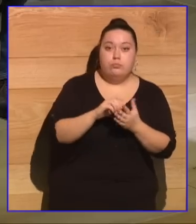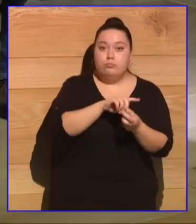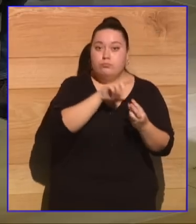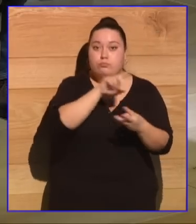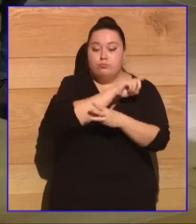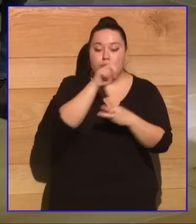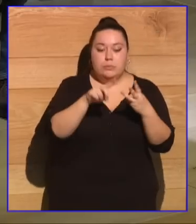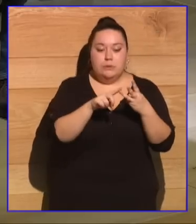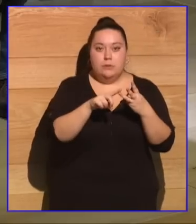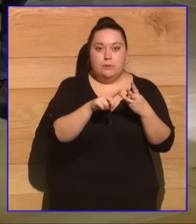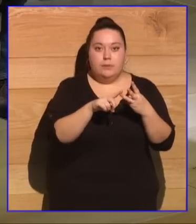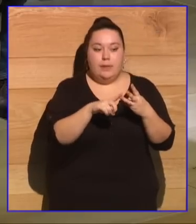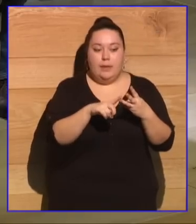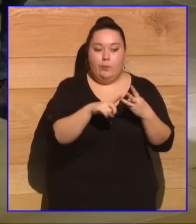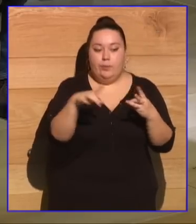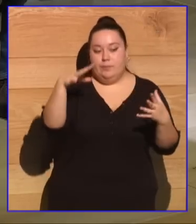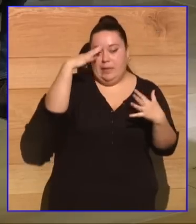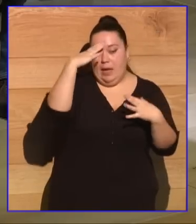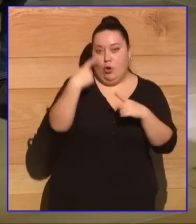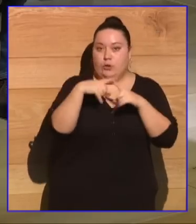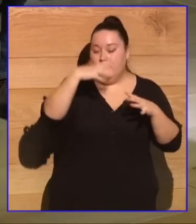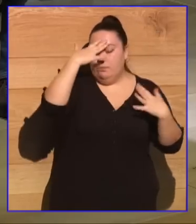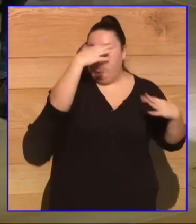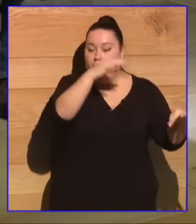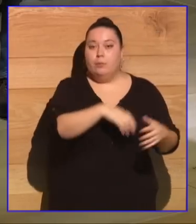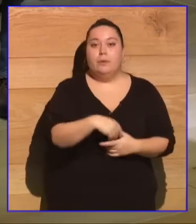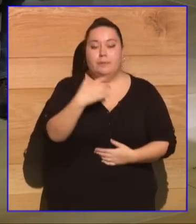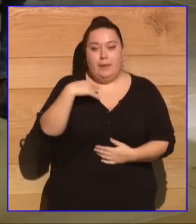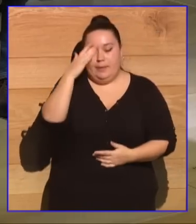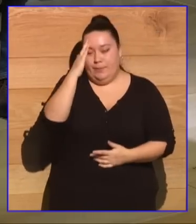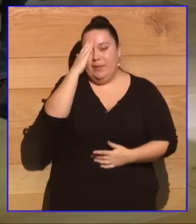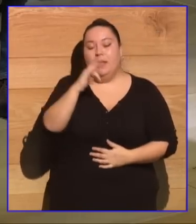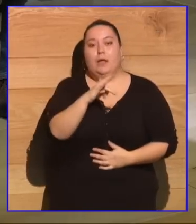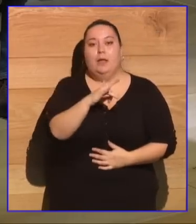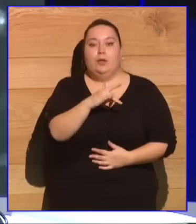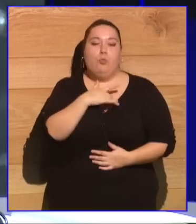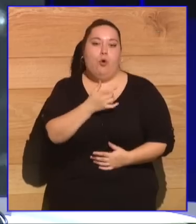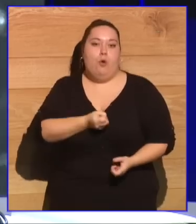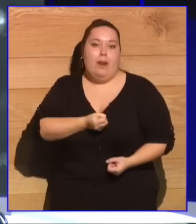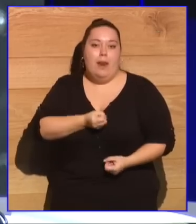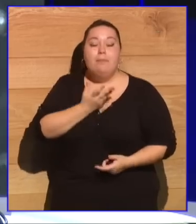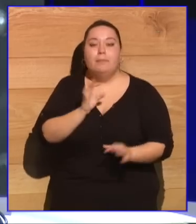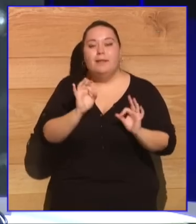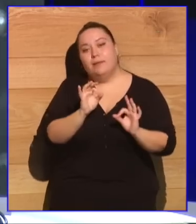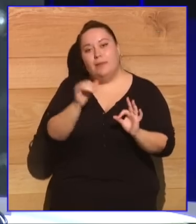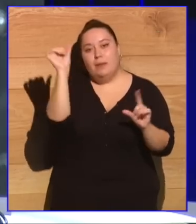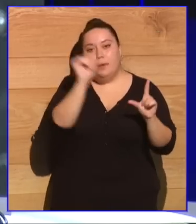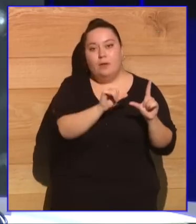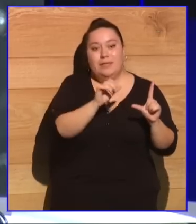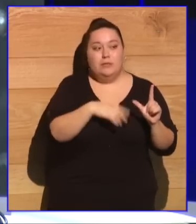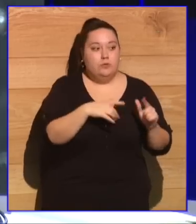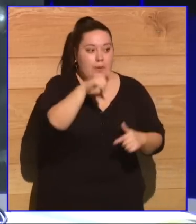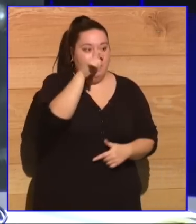hay un montón de ingenuidades. Imaginemos que el corazón de la peli es una estrella del